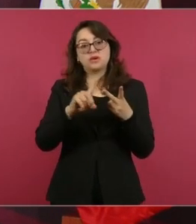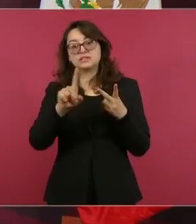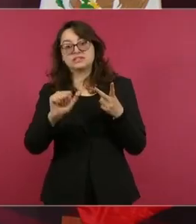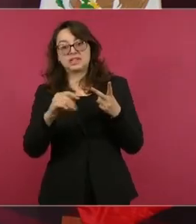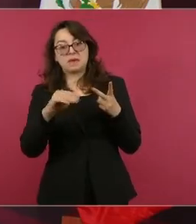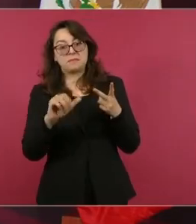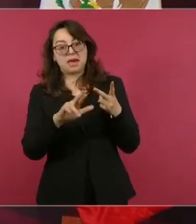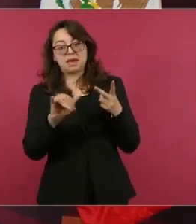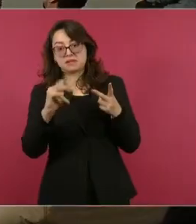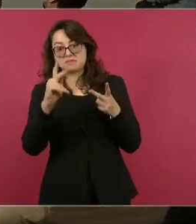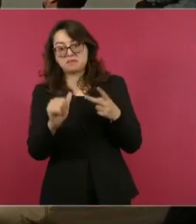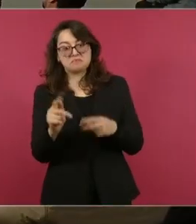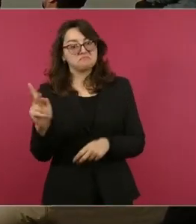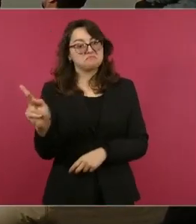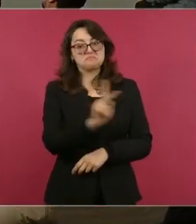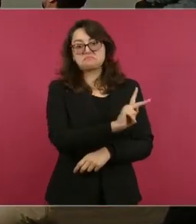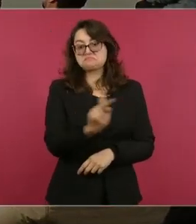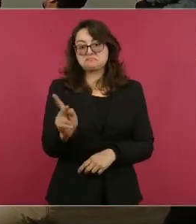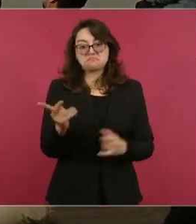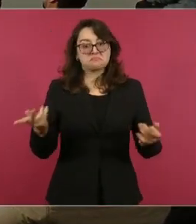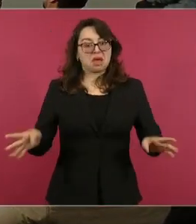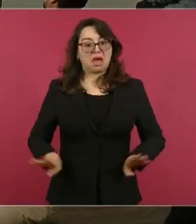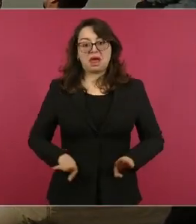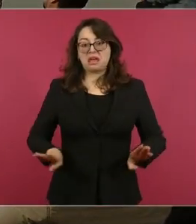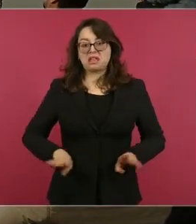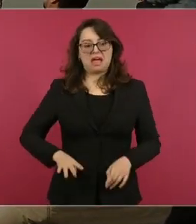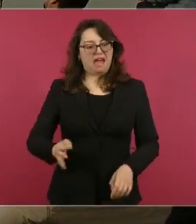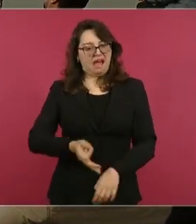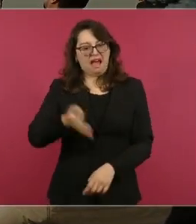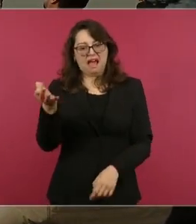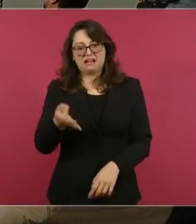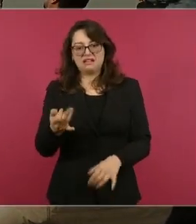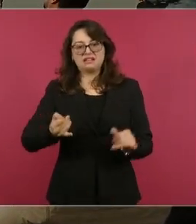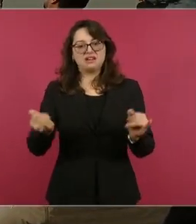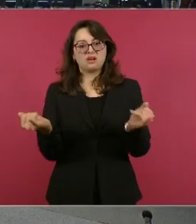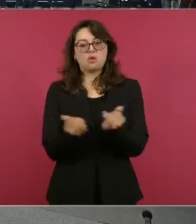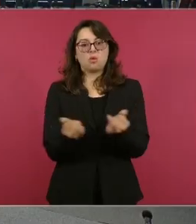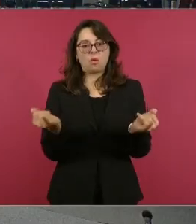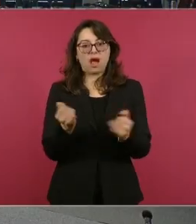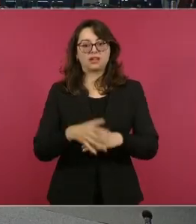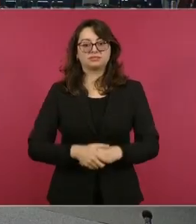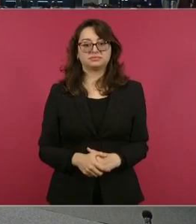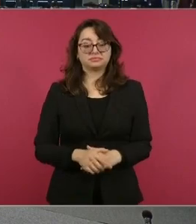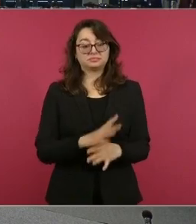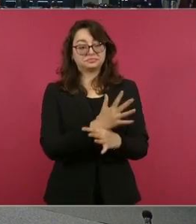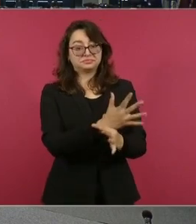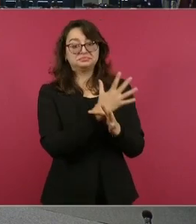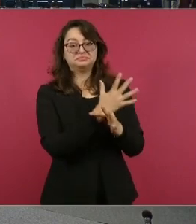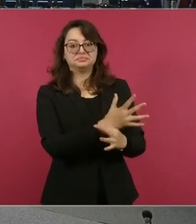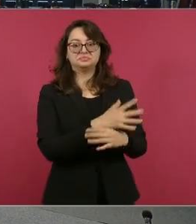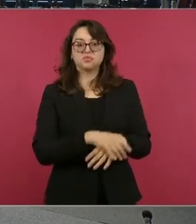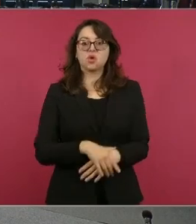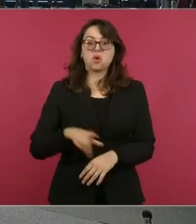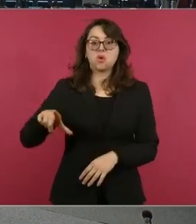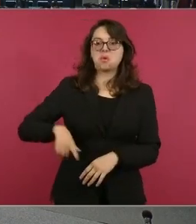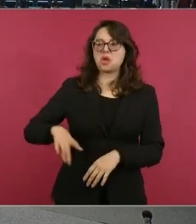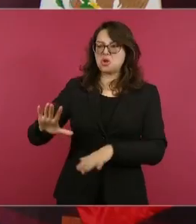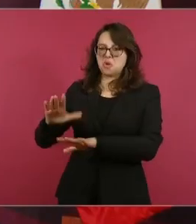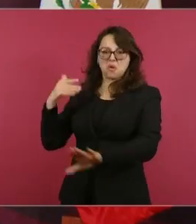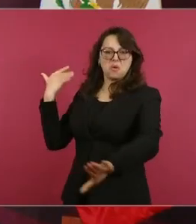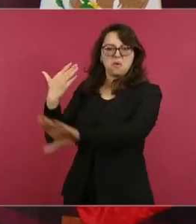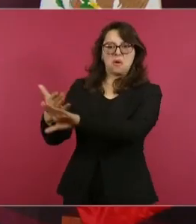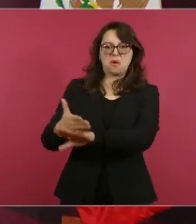¿Hay alguna diferencia? Nada. Dan golpe a corte.